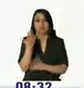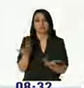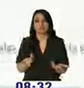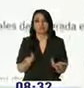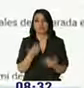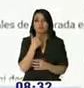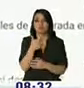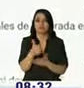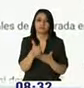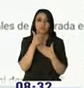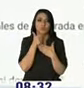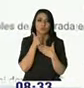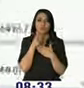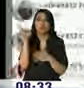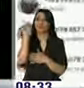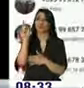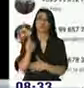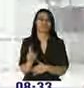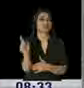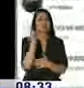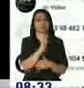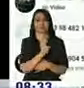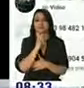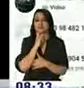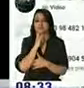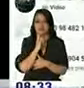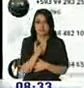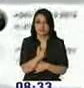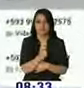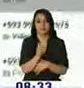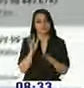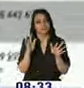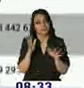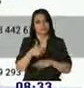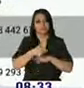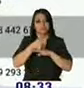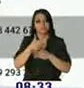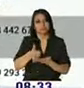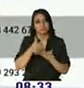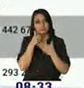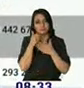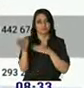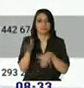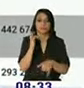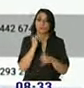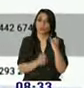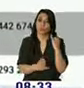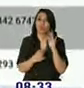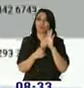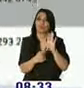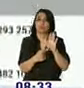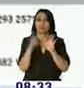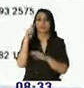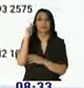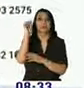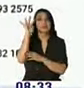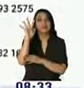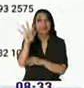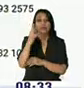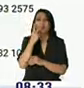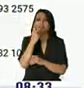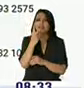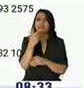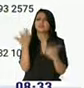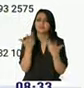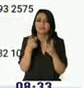con tanto graffiti esto no luce absolutamente nada. Y finalmente, buenas tardes, quiero hacerles llegar esa video imagen de la situación. Es alarmante, desde el